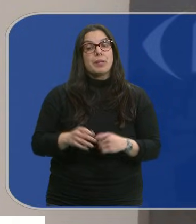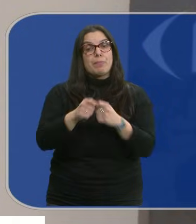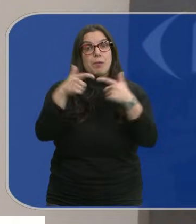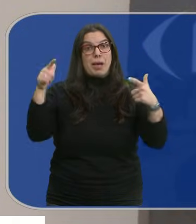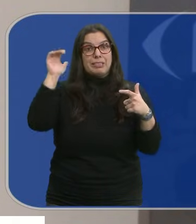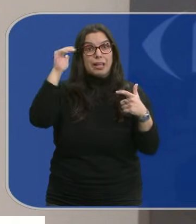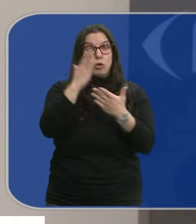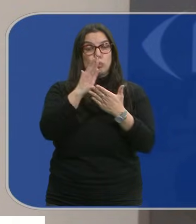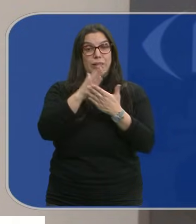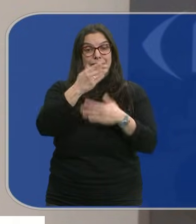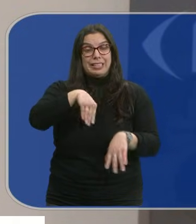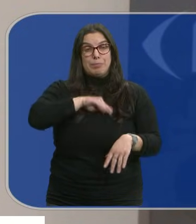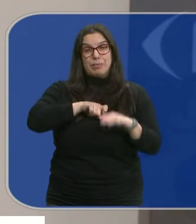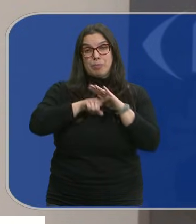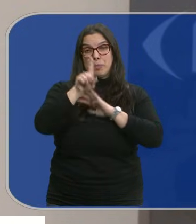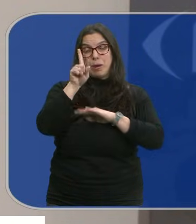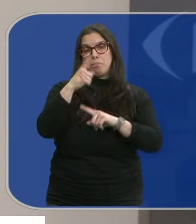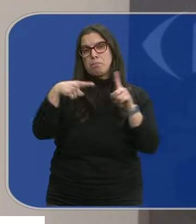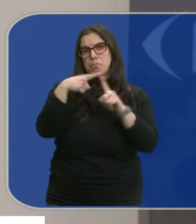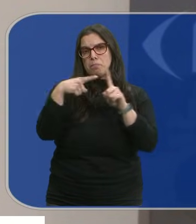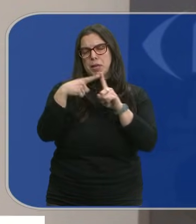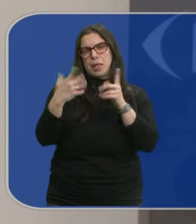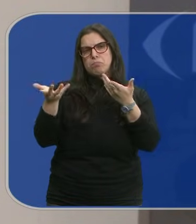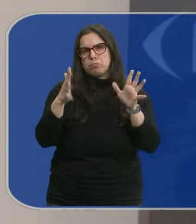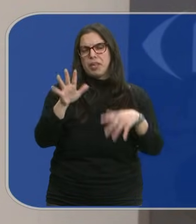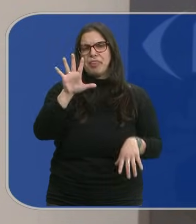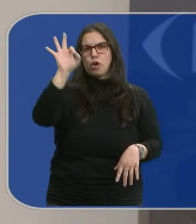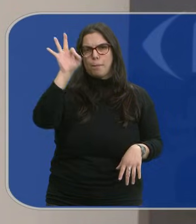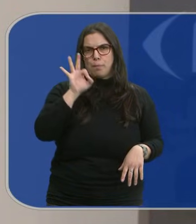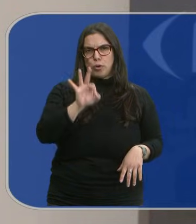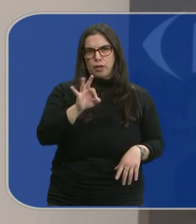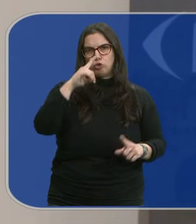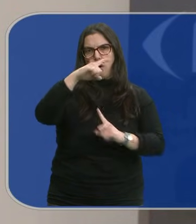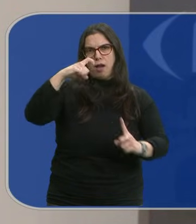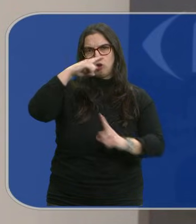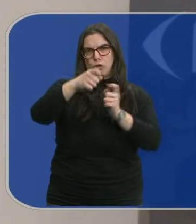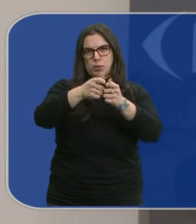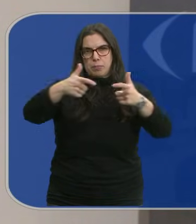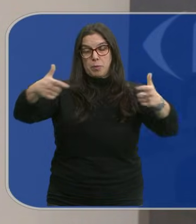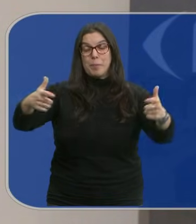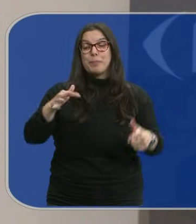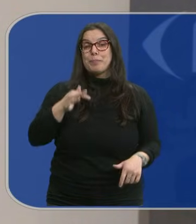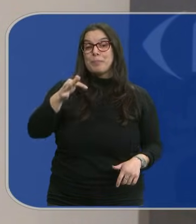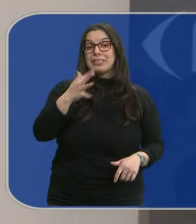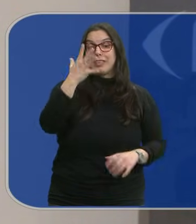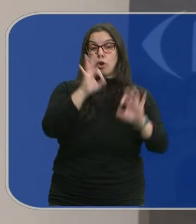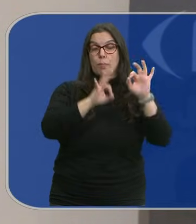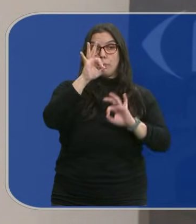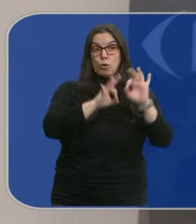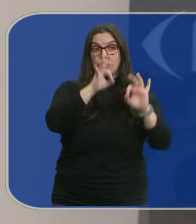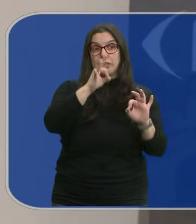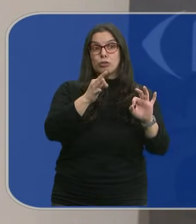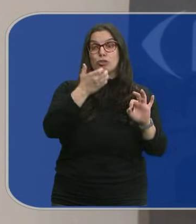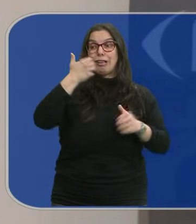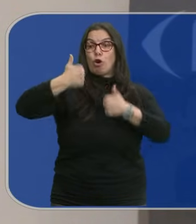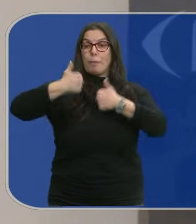en España pues está en general la media alrededor de un 5% anual, pero ese 5% anual, si perdemos la